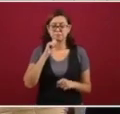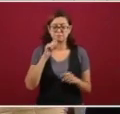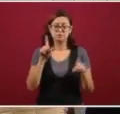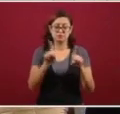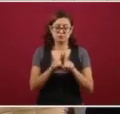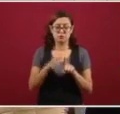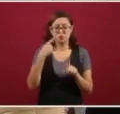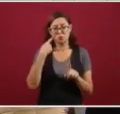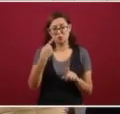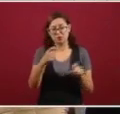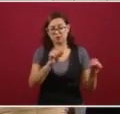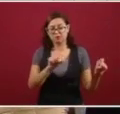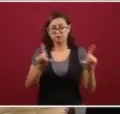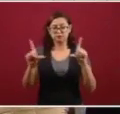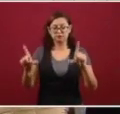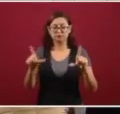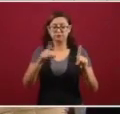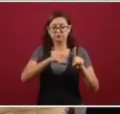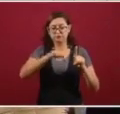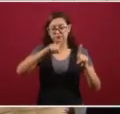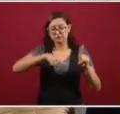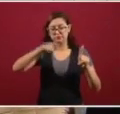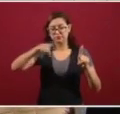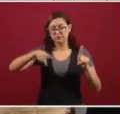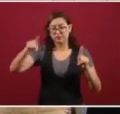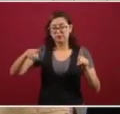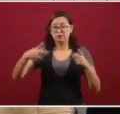gráfica, esta es la gráfica de demanda